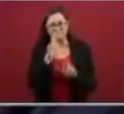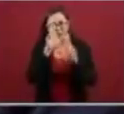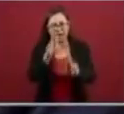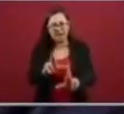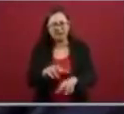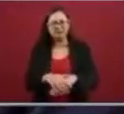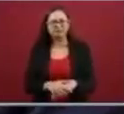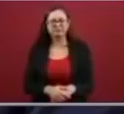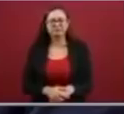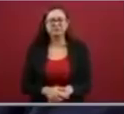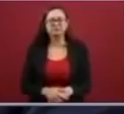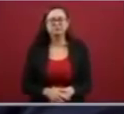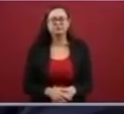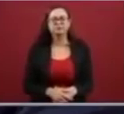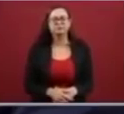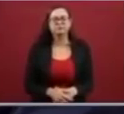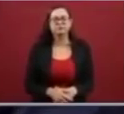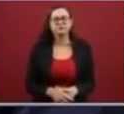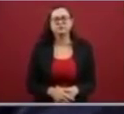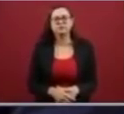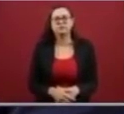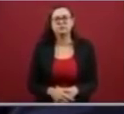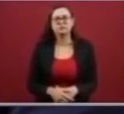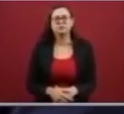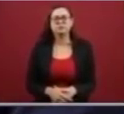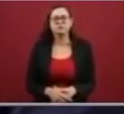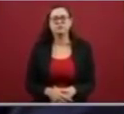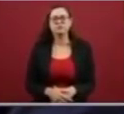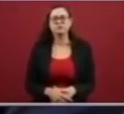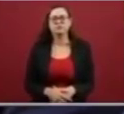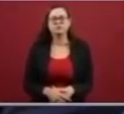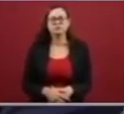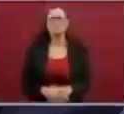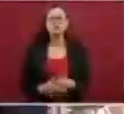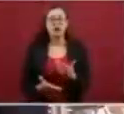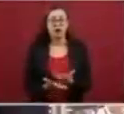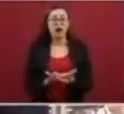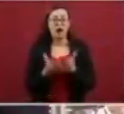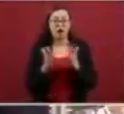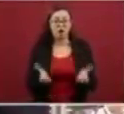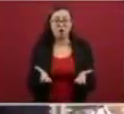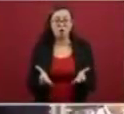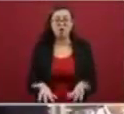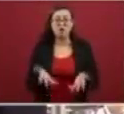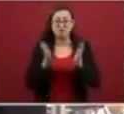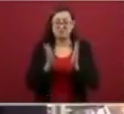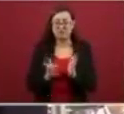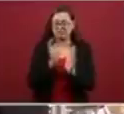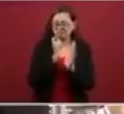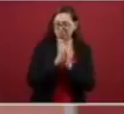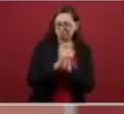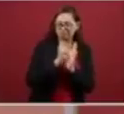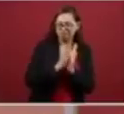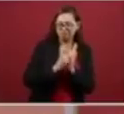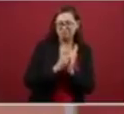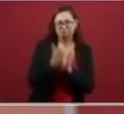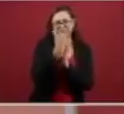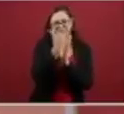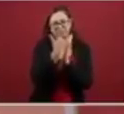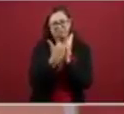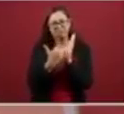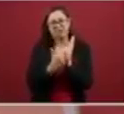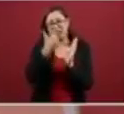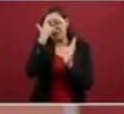Actualmente se distribuye la cartilla moral escrita por